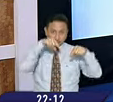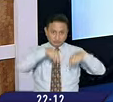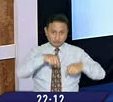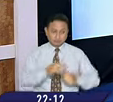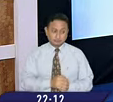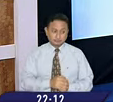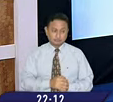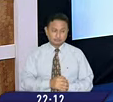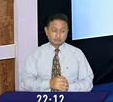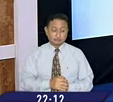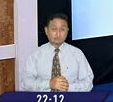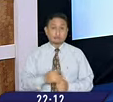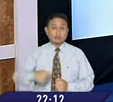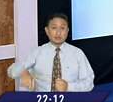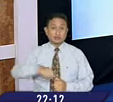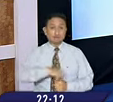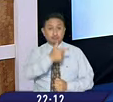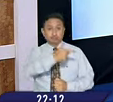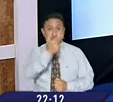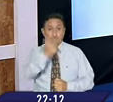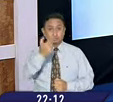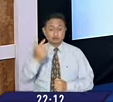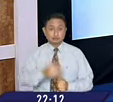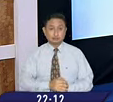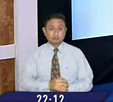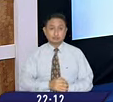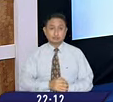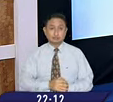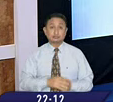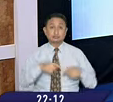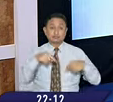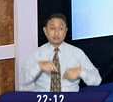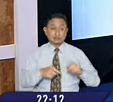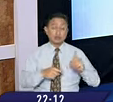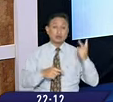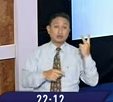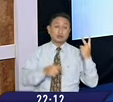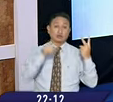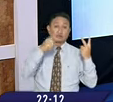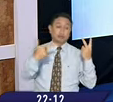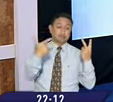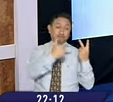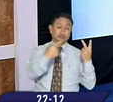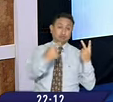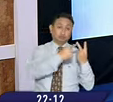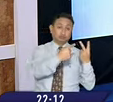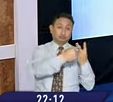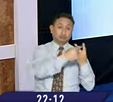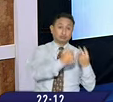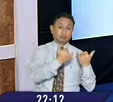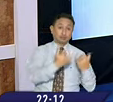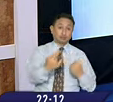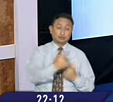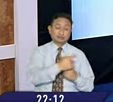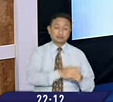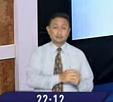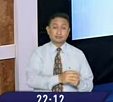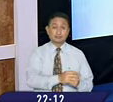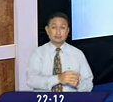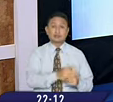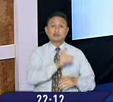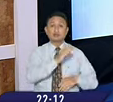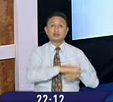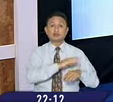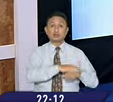lugar repelieron el ataque e hirieron a dos personas que por el momento son consideradas